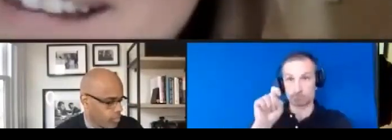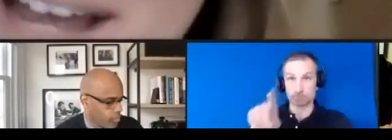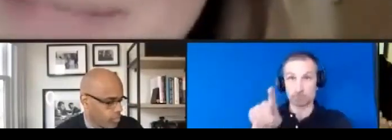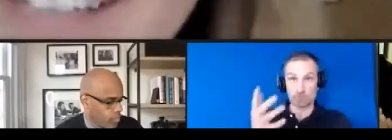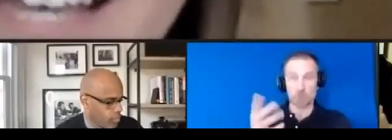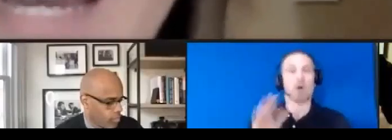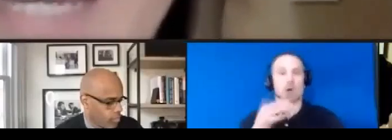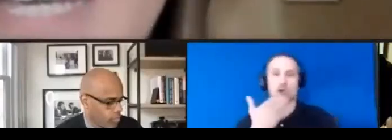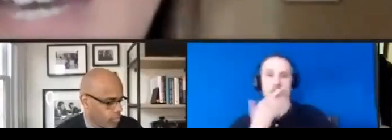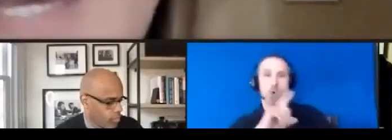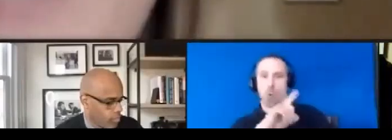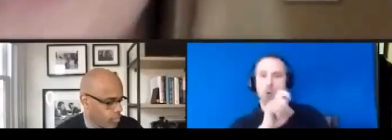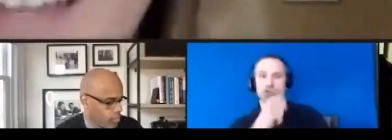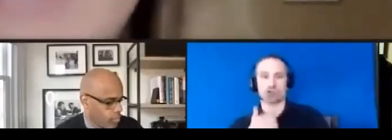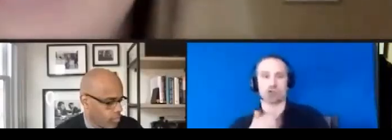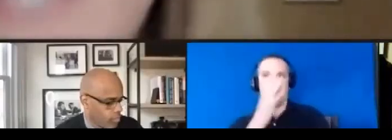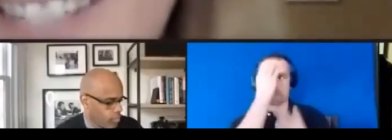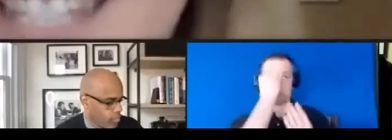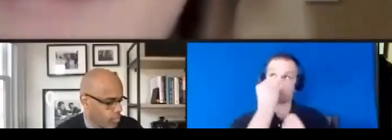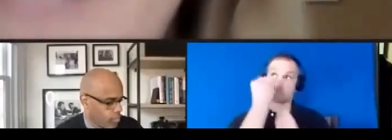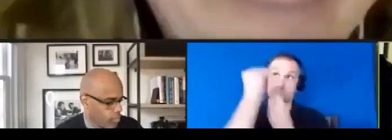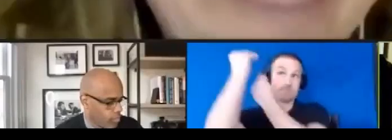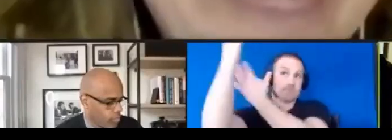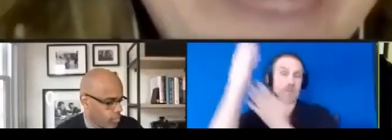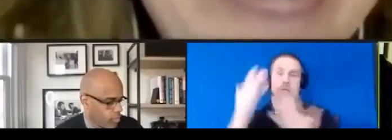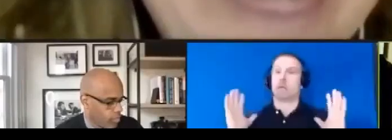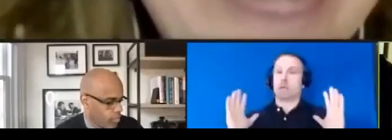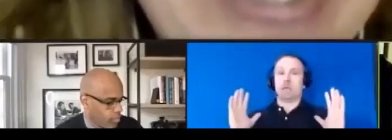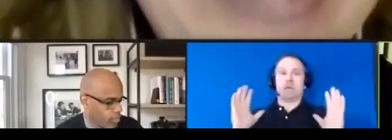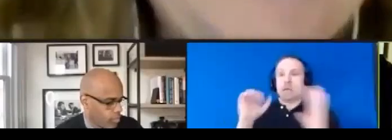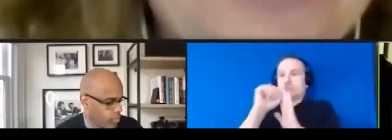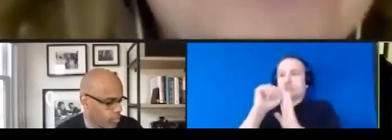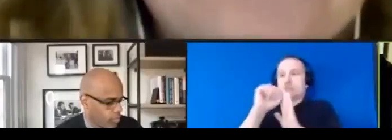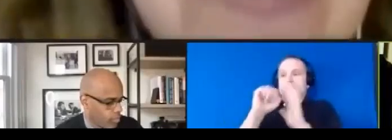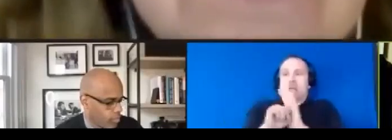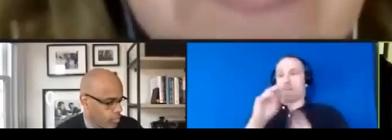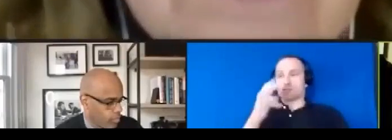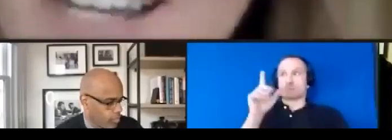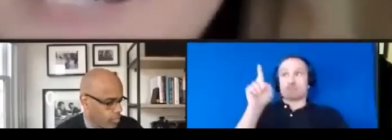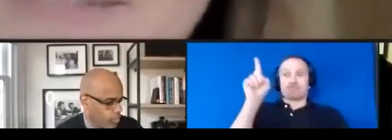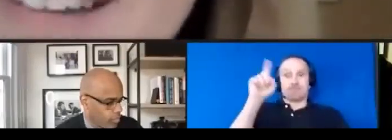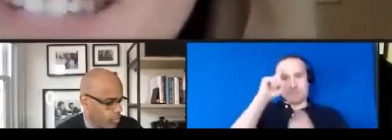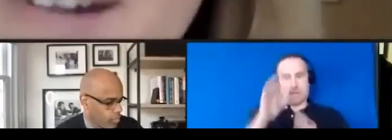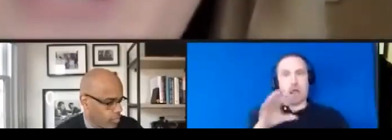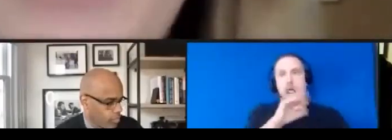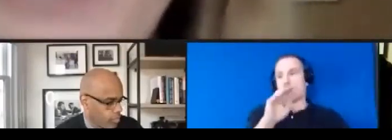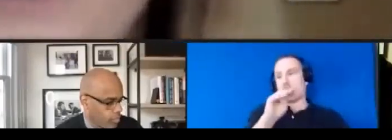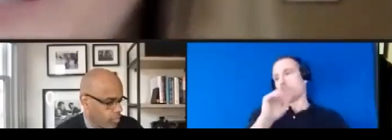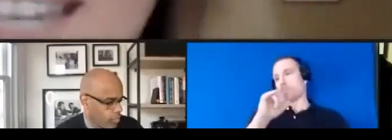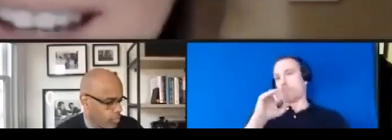es eso es una decisión que hace el estado de michigan y también el alcalde and